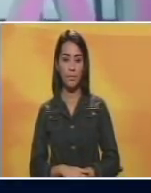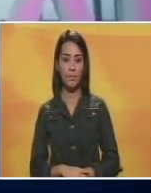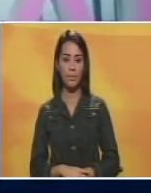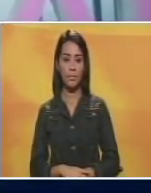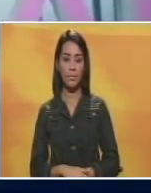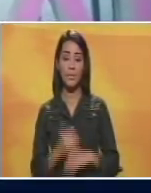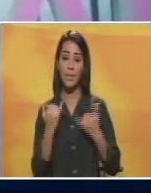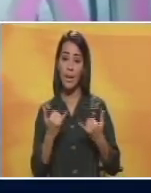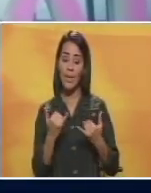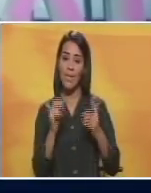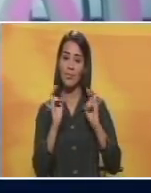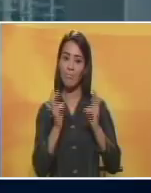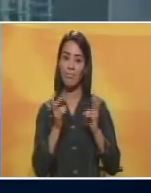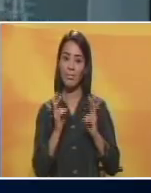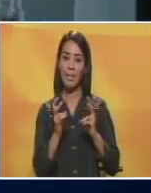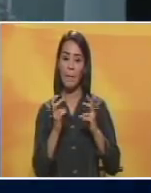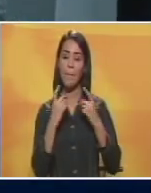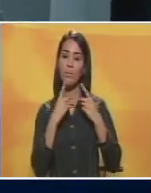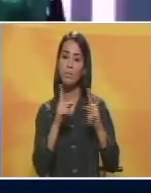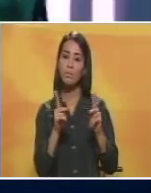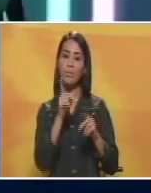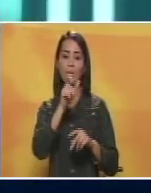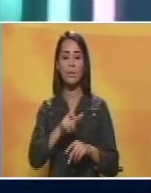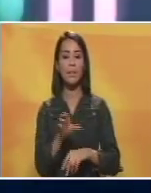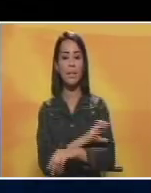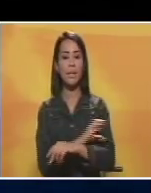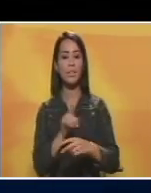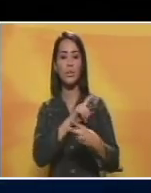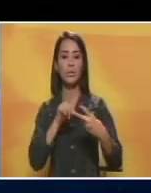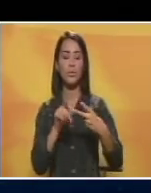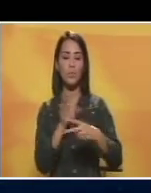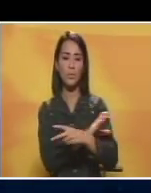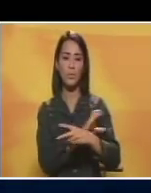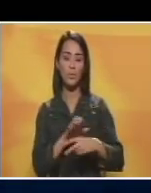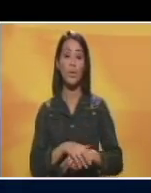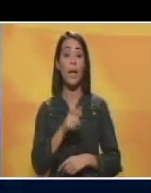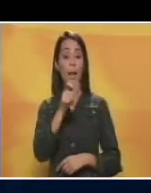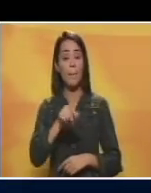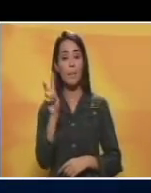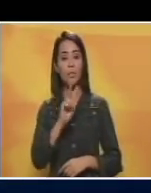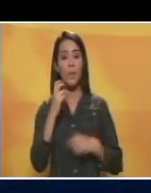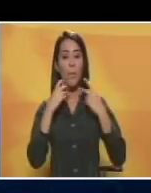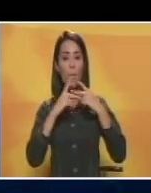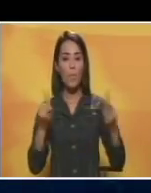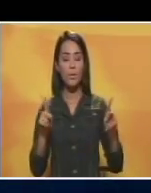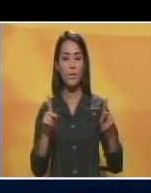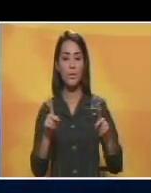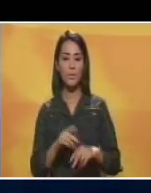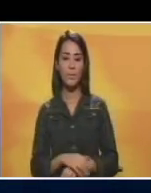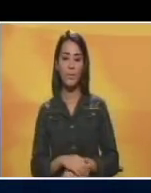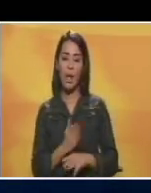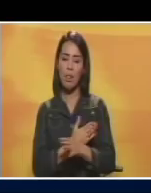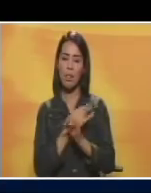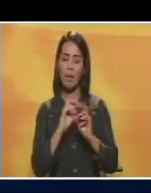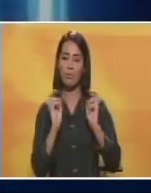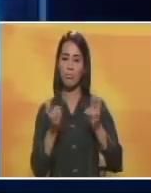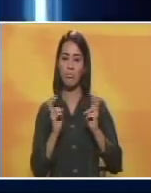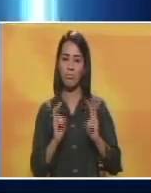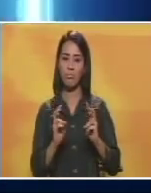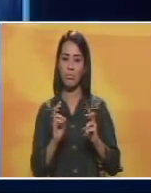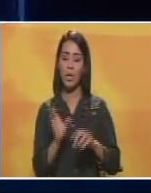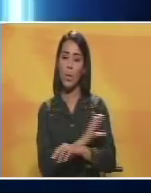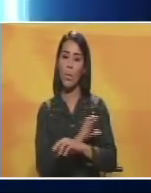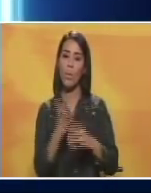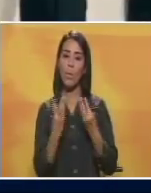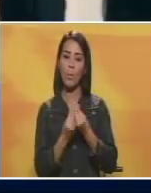Ahora veamos el adelanto que compartió Nacho de su nuevo tema junto a Ozuna. El venezolano publicó en sus redes sociales un preview de su próximo sencillo junto al